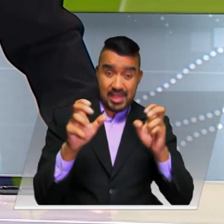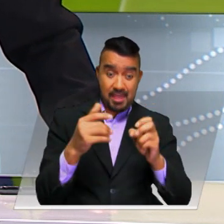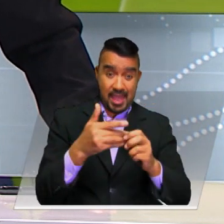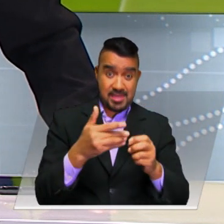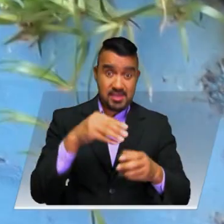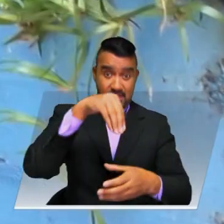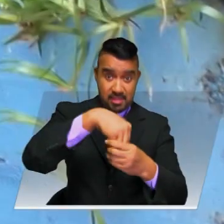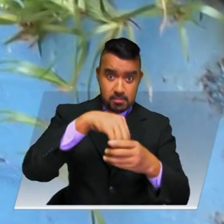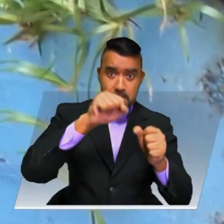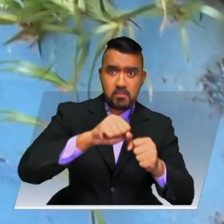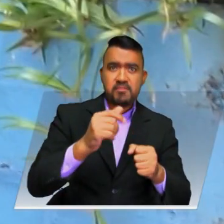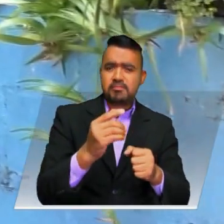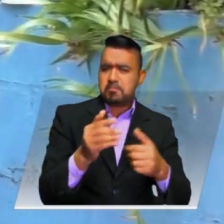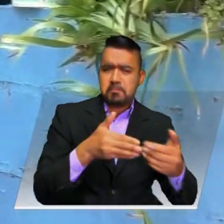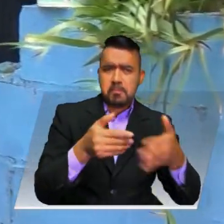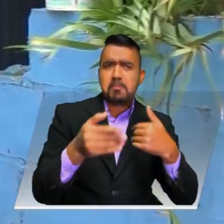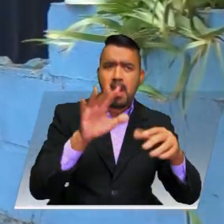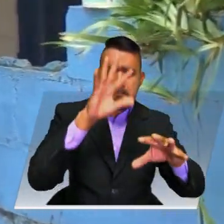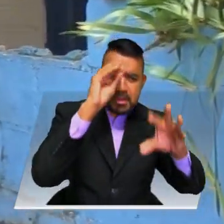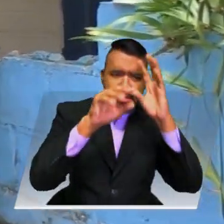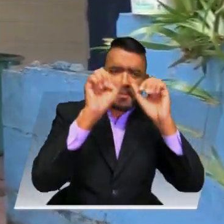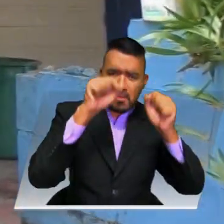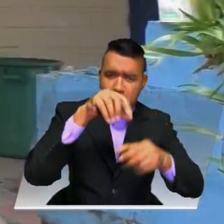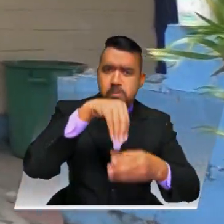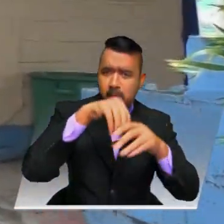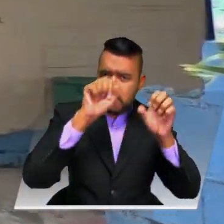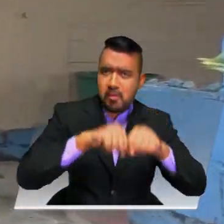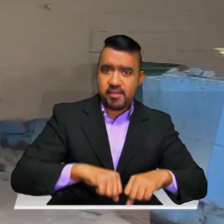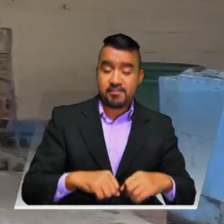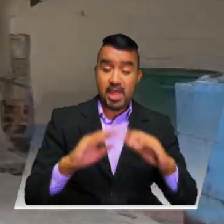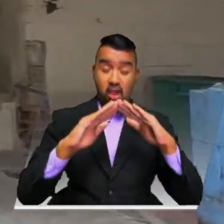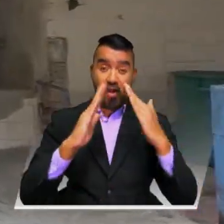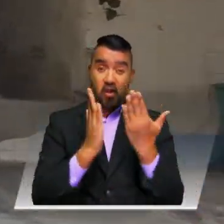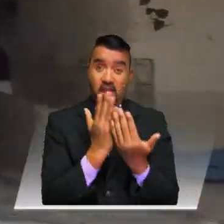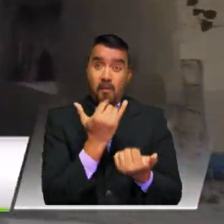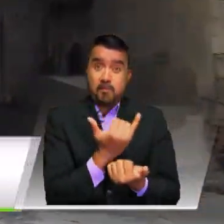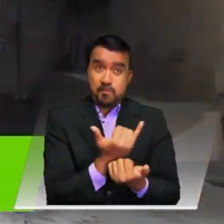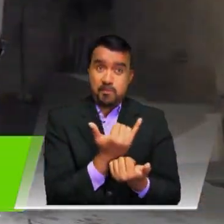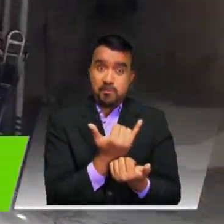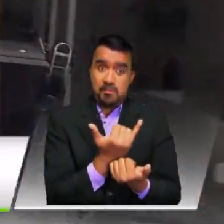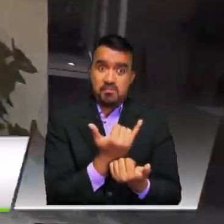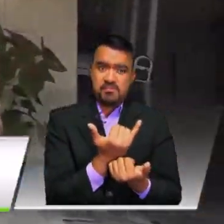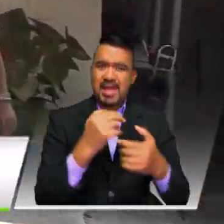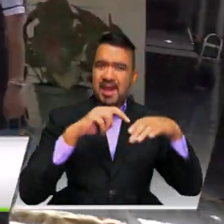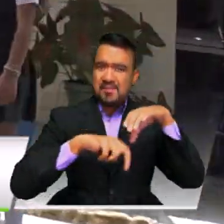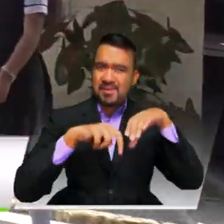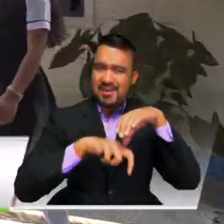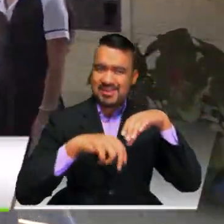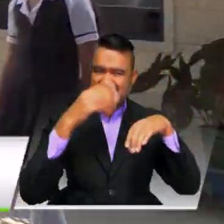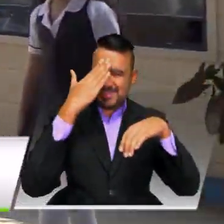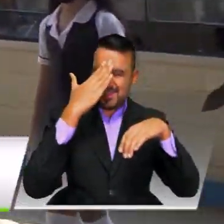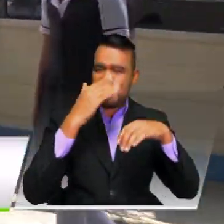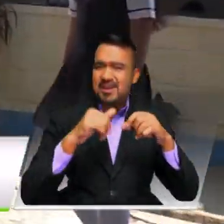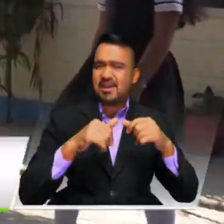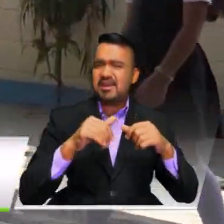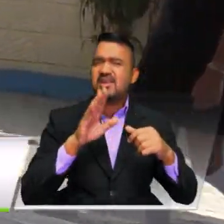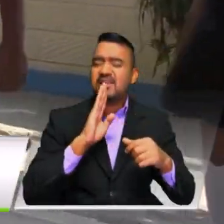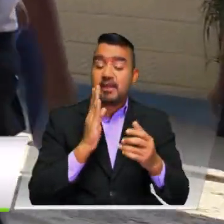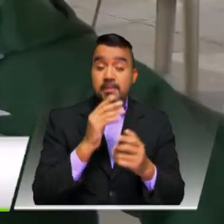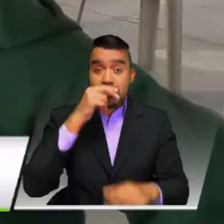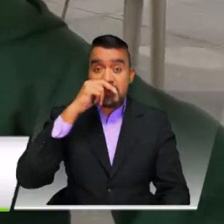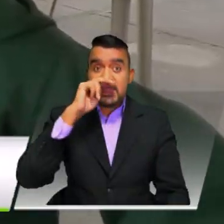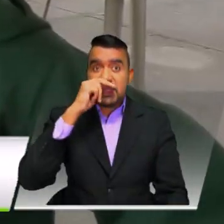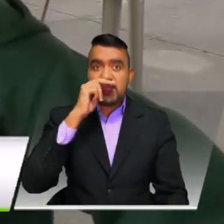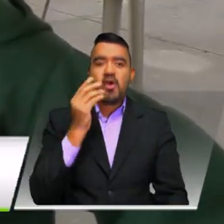urbanas. Para los niños de la institución educativa Pascual Correa Flores del centro poblado La Clarita de Amagá, regresar